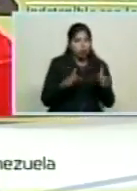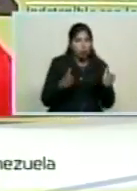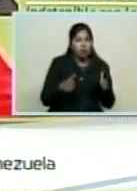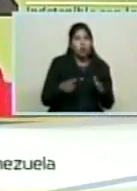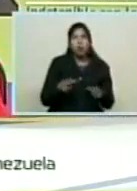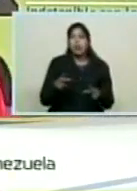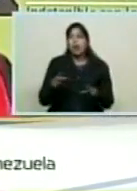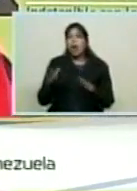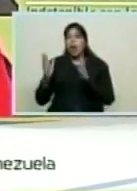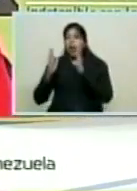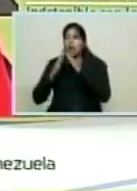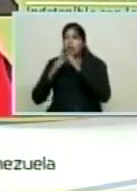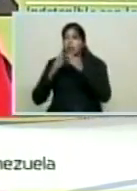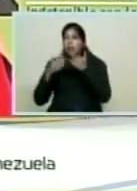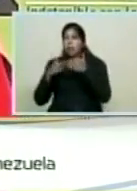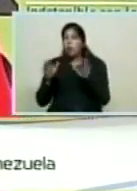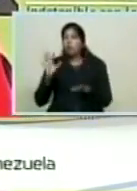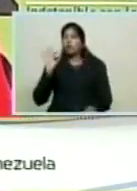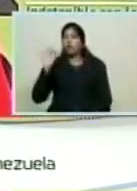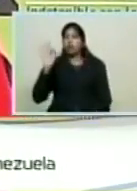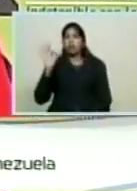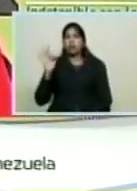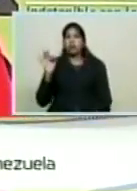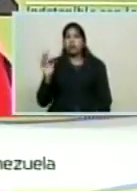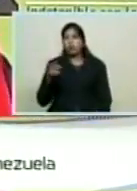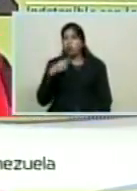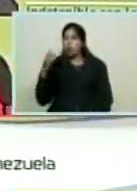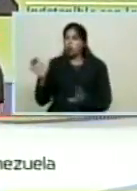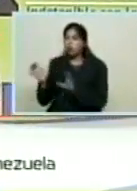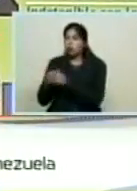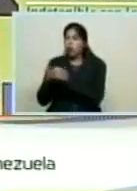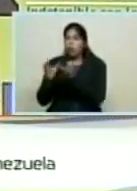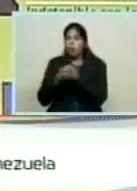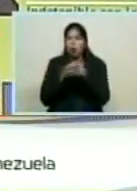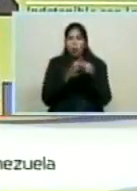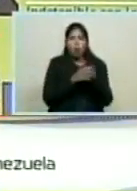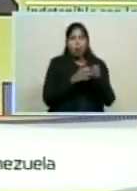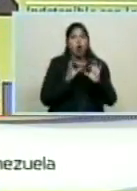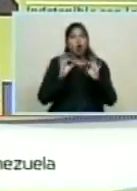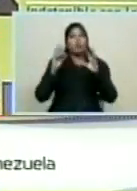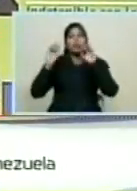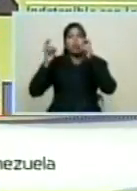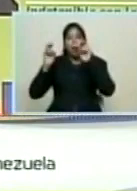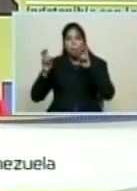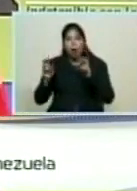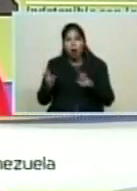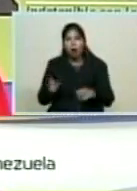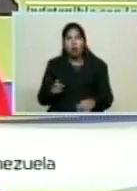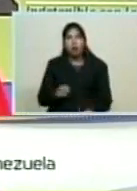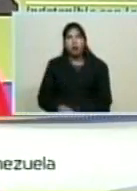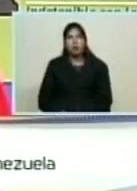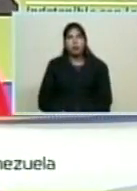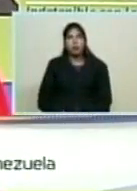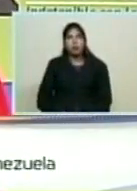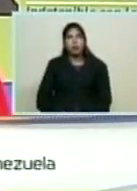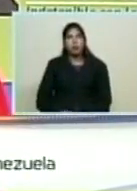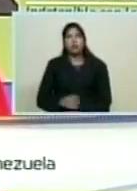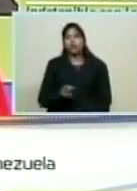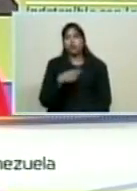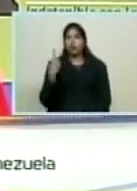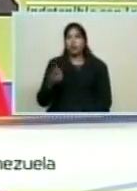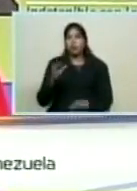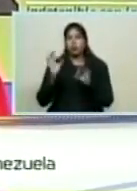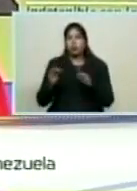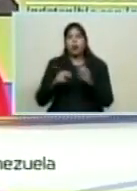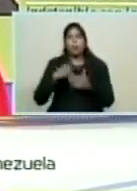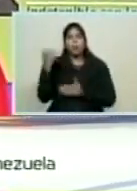vivienda de calidad y pública, para cada sector o tema. Ministro Ricardo Menéndez, vamos a construir el